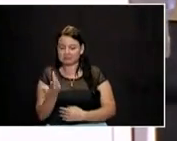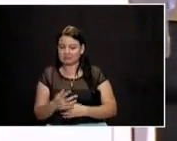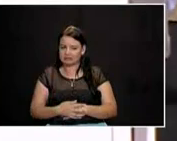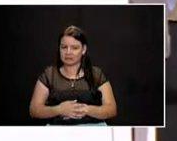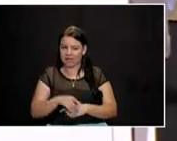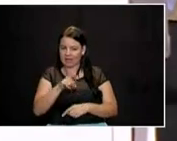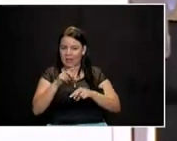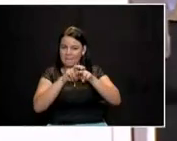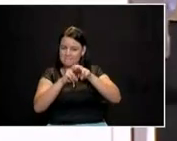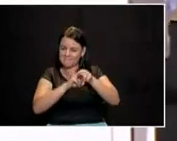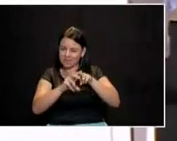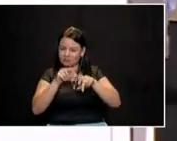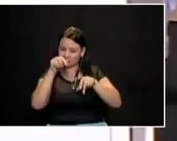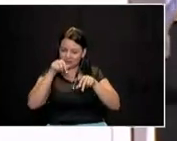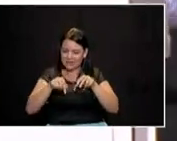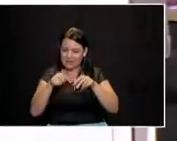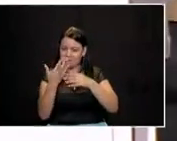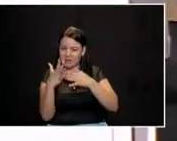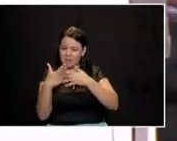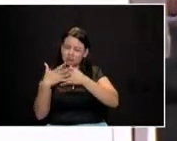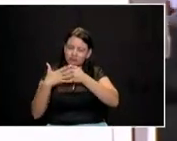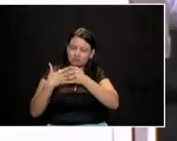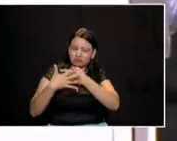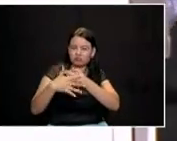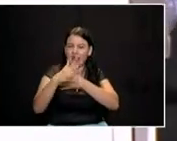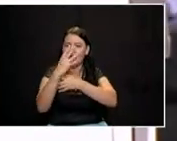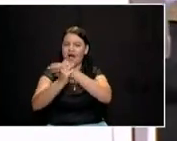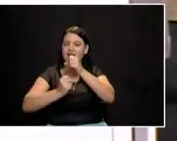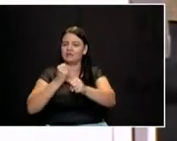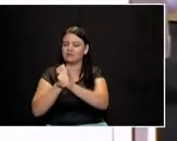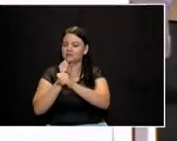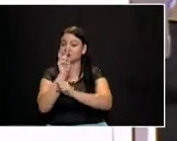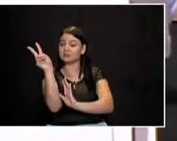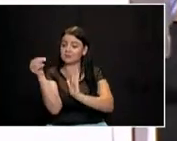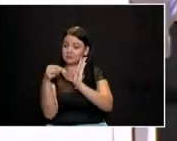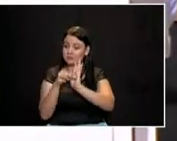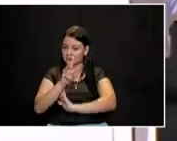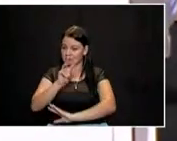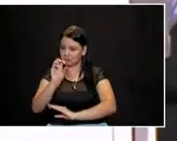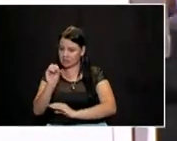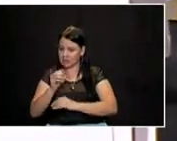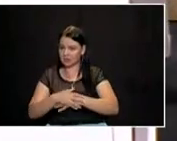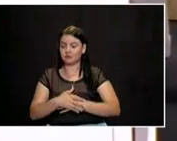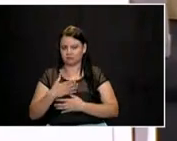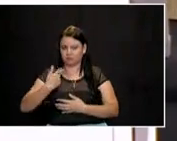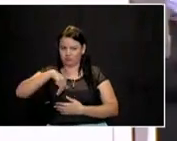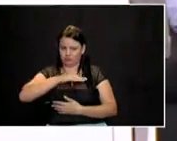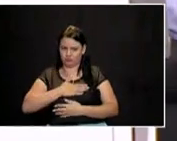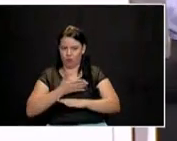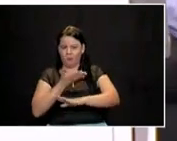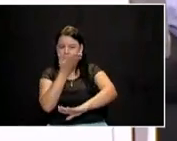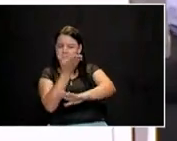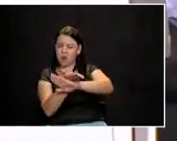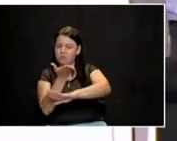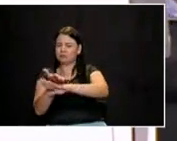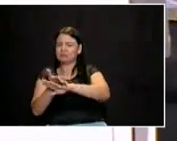de Medellín va a terminar en 2030 y hay que actualizarlo, y en ese orden de ideas nosotros ya estamos proponiendo los